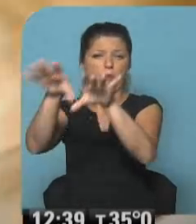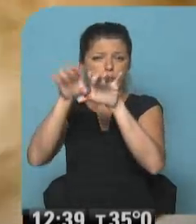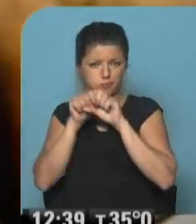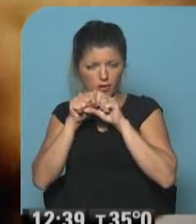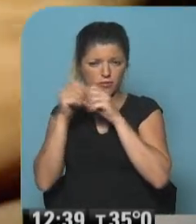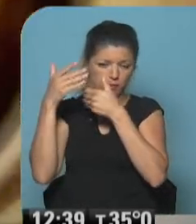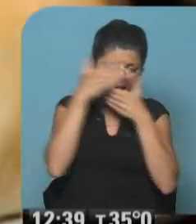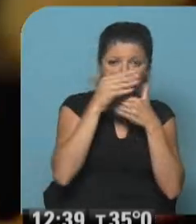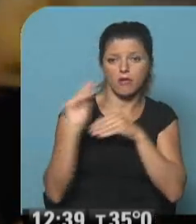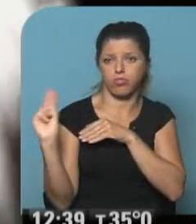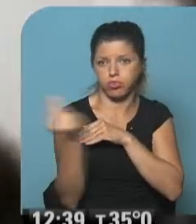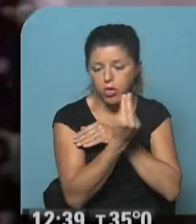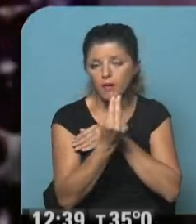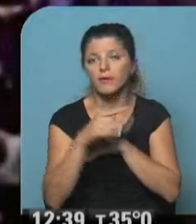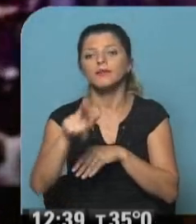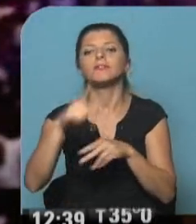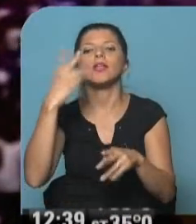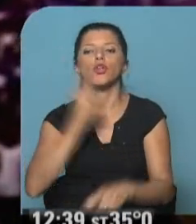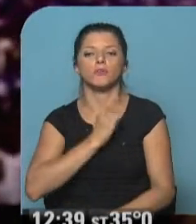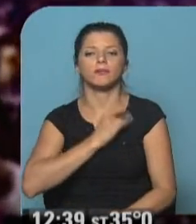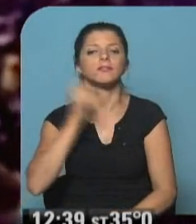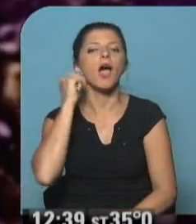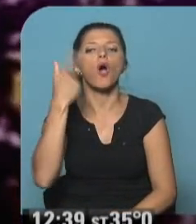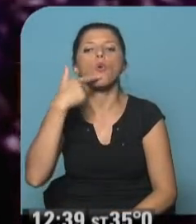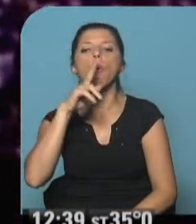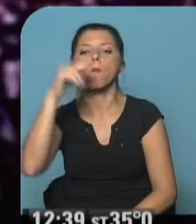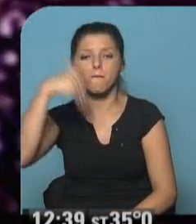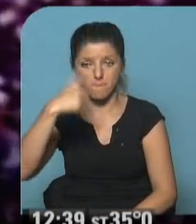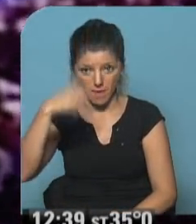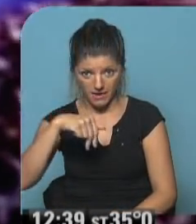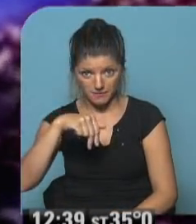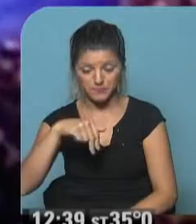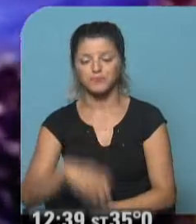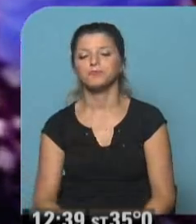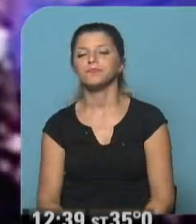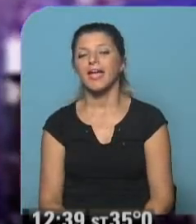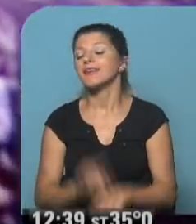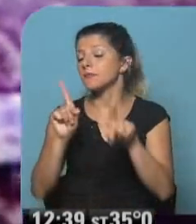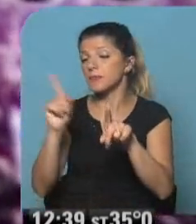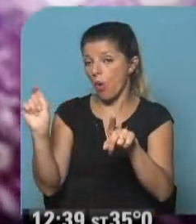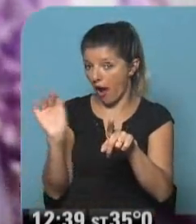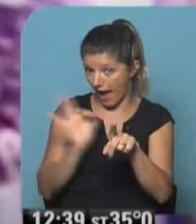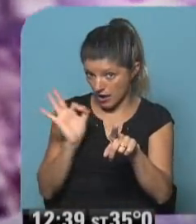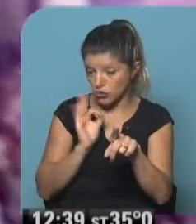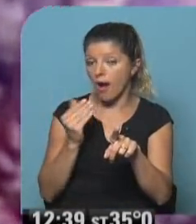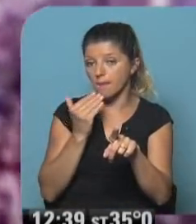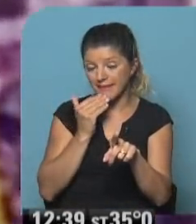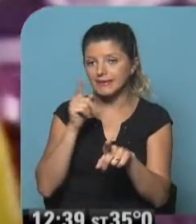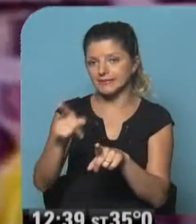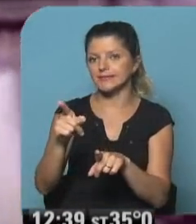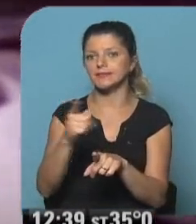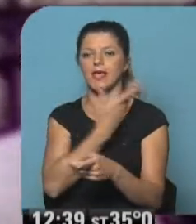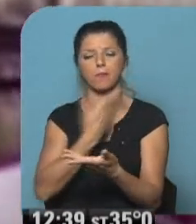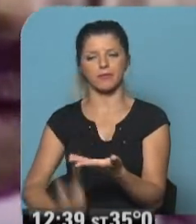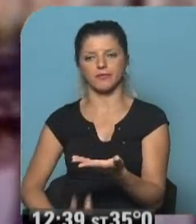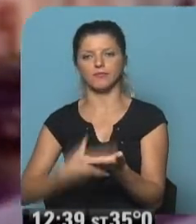Enrique Guzmán y Valle, conocida como La Cantuta. Fue en abril de ese año cuando Fujimori cerró el Congreso, intervino el